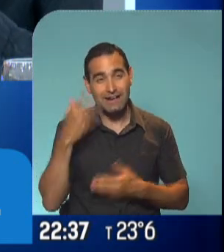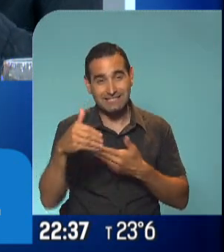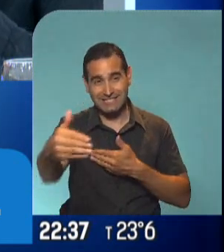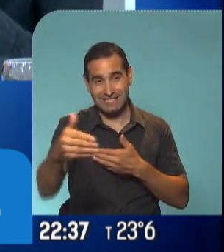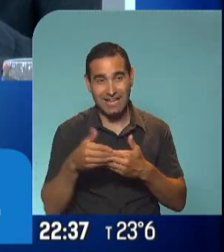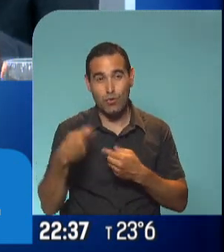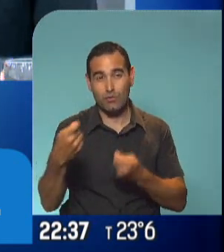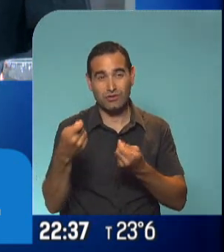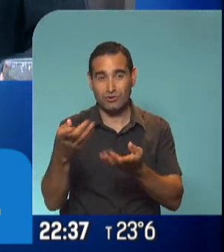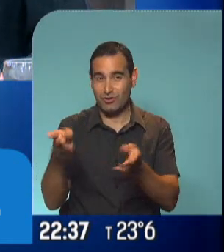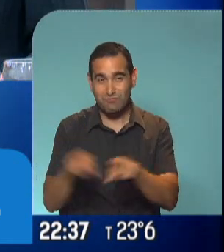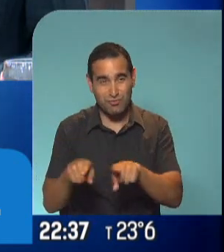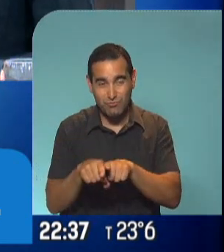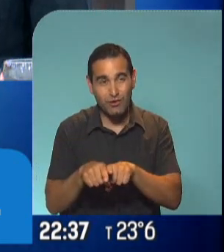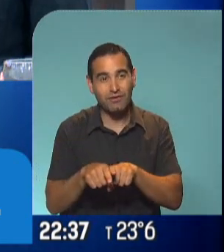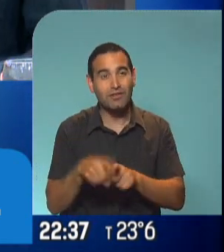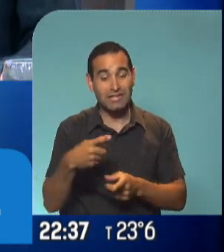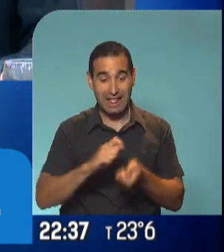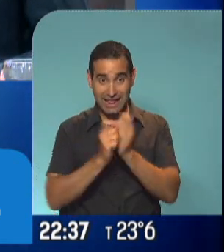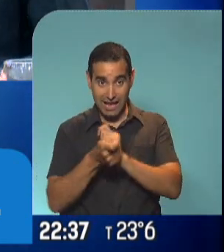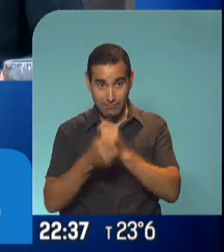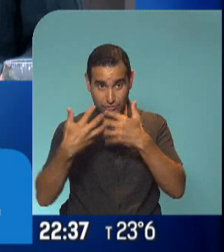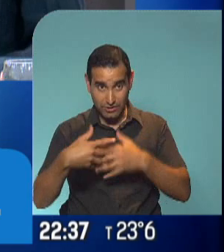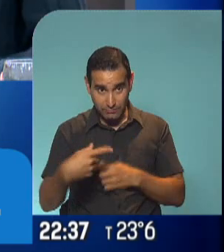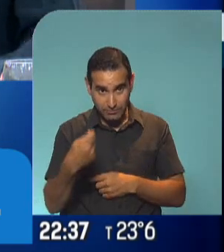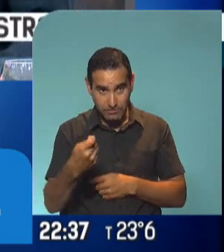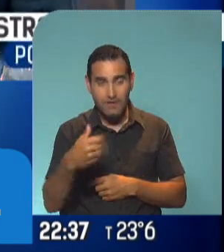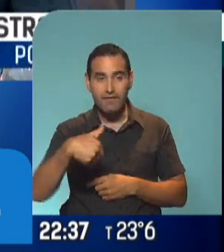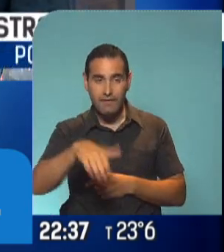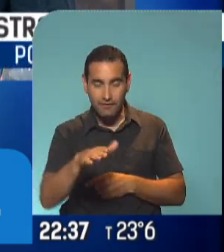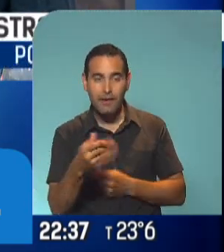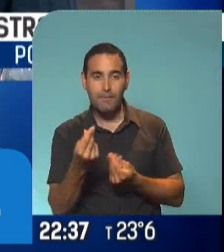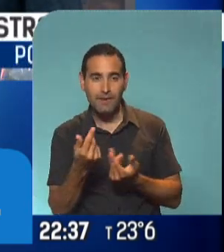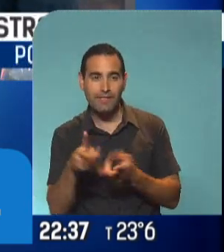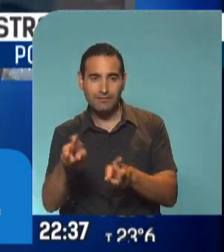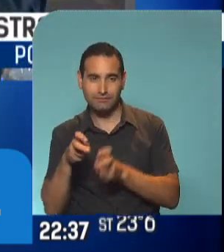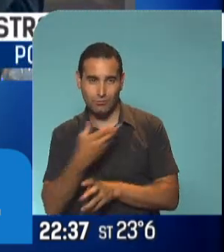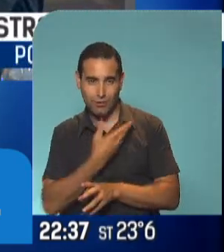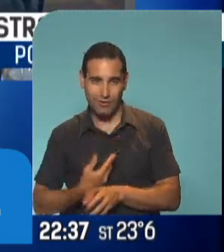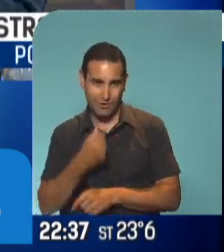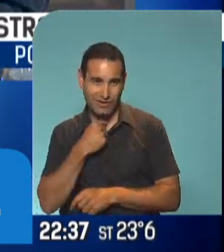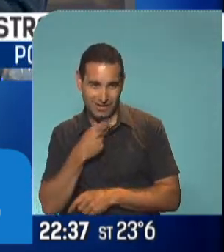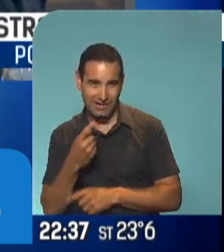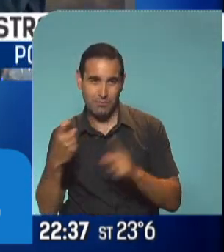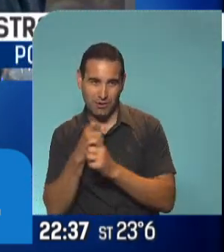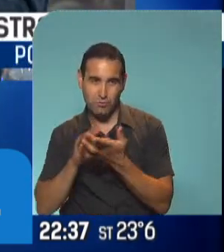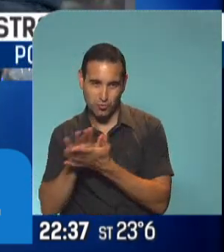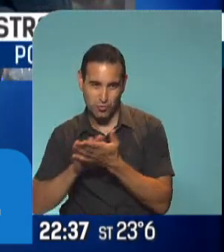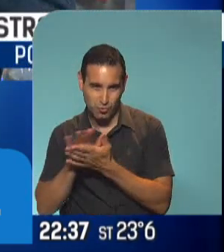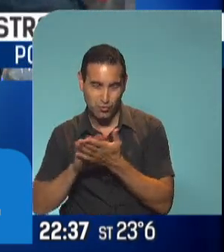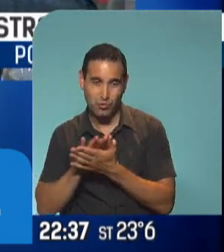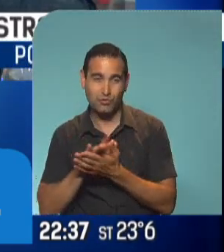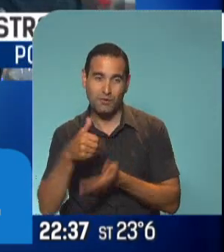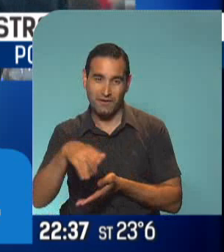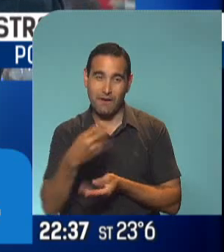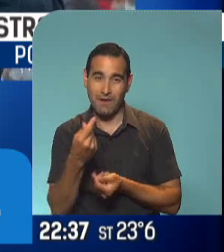de jubilaciones. Es decir, esta reforma le permitiría anticipar y comenzar a resolver ese problema de un déficit posible